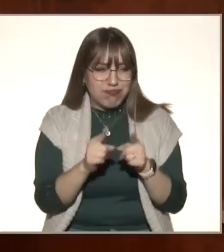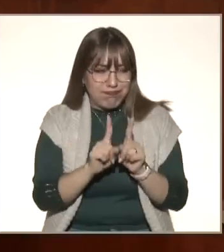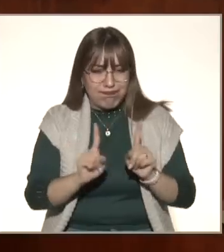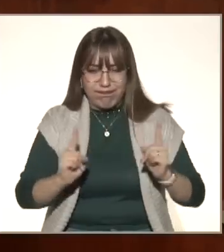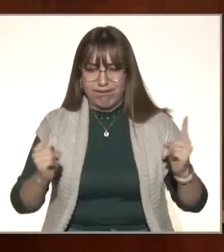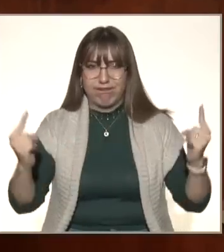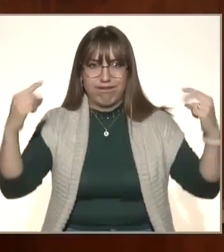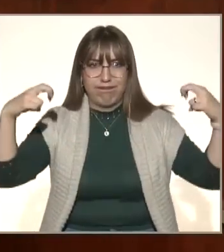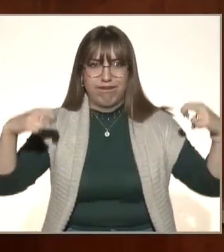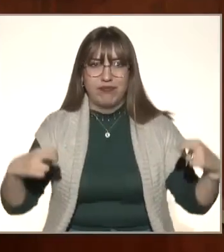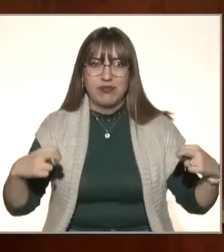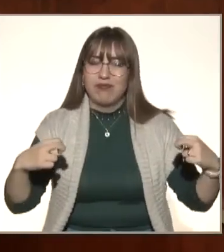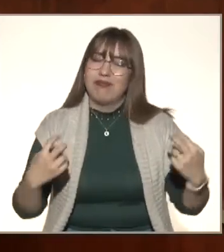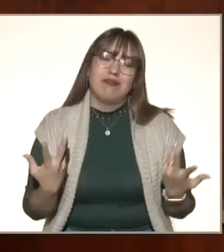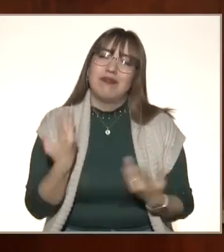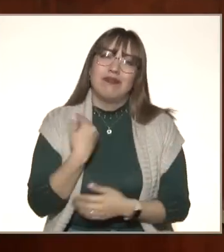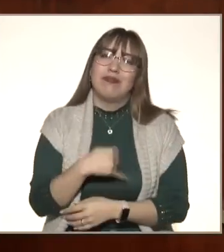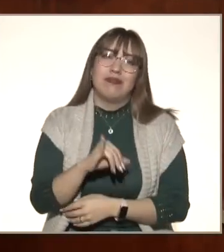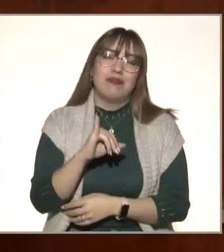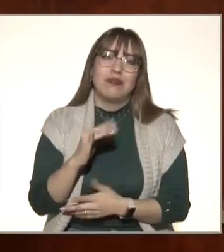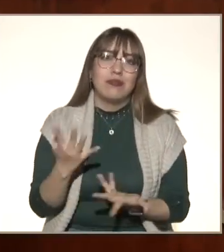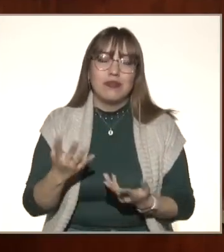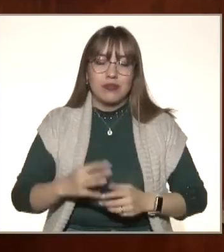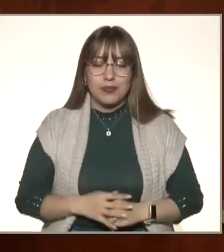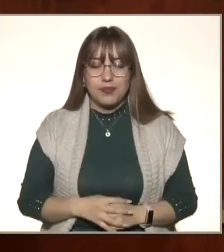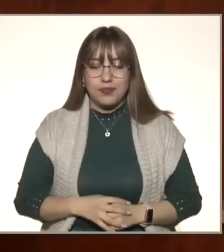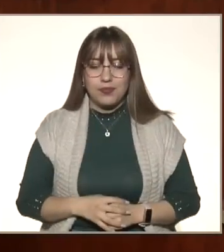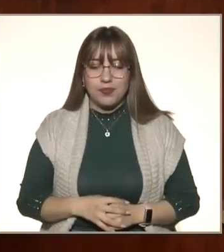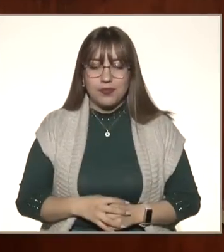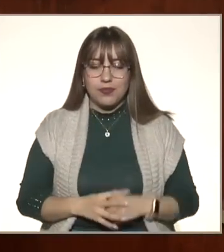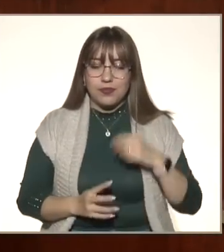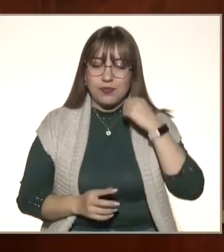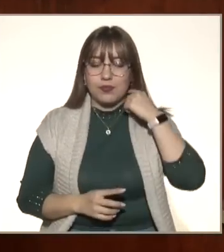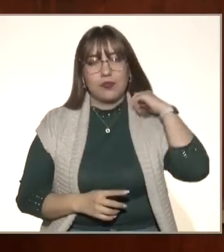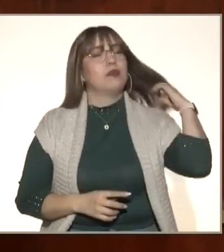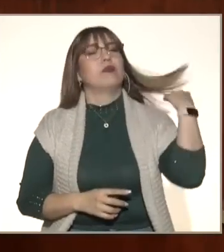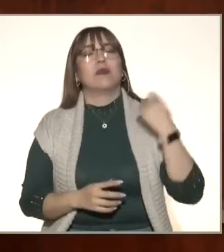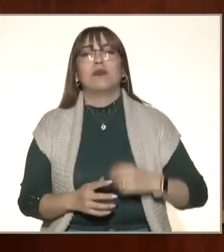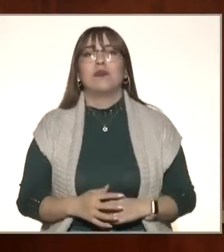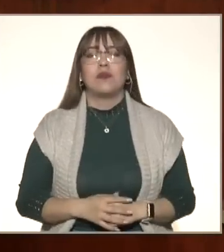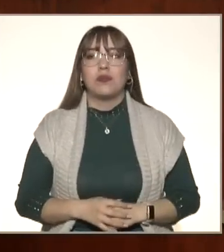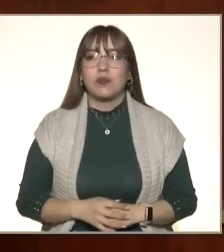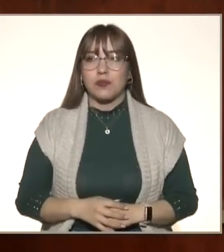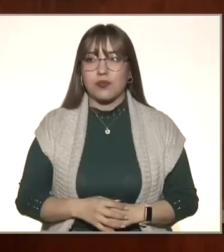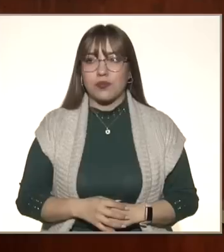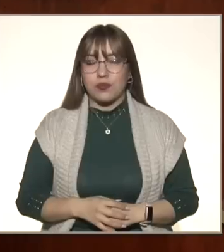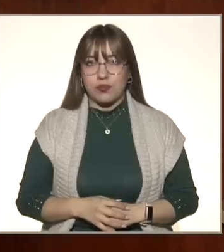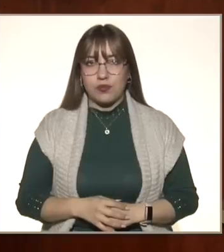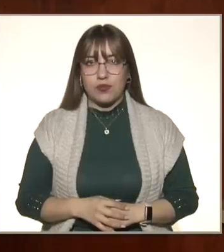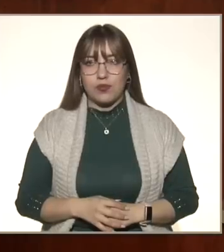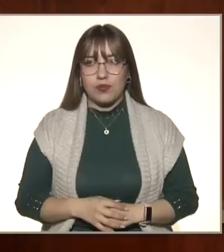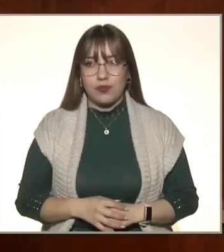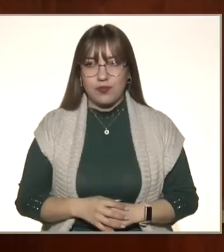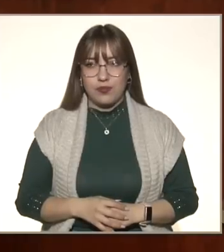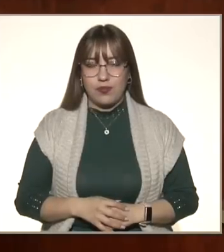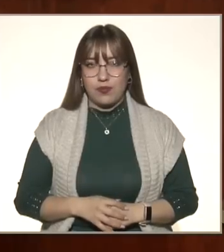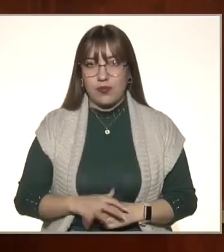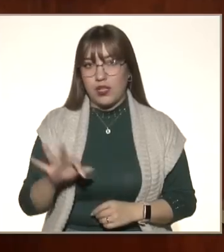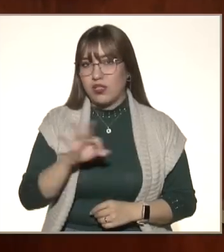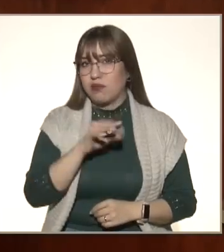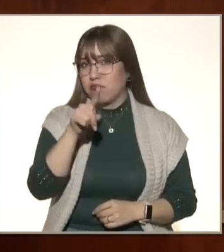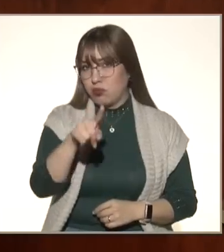extremo. Afortunadamente, si tienes la vista y conoces a tus